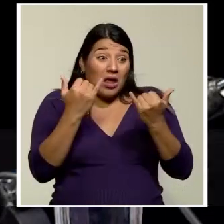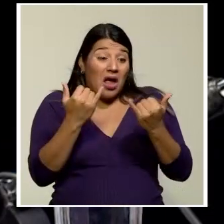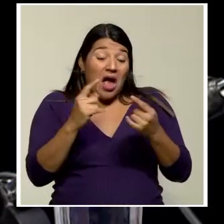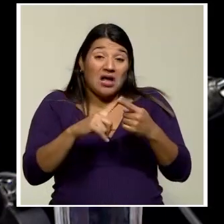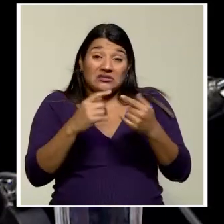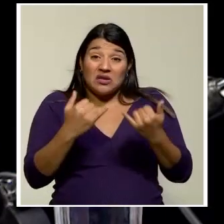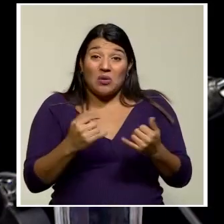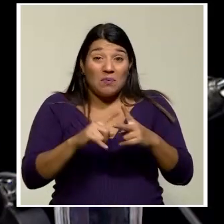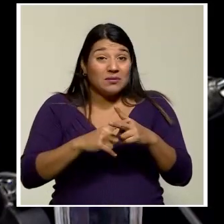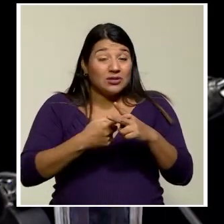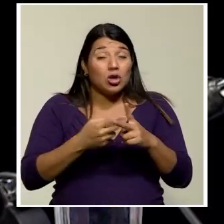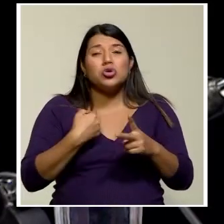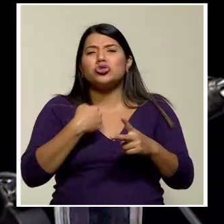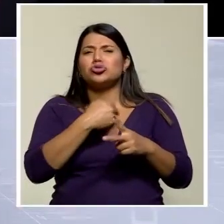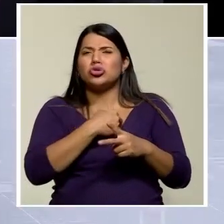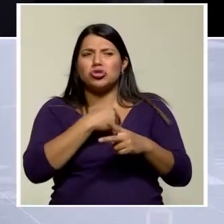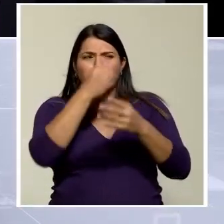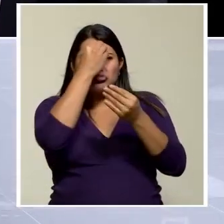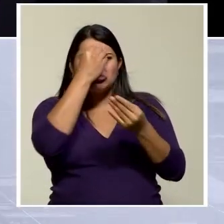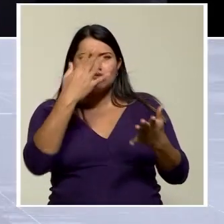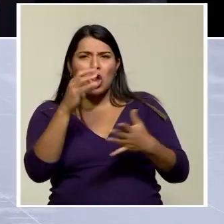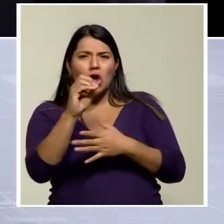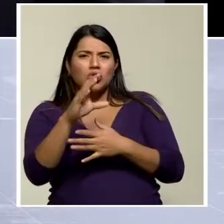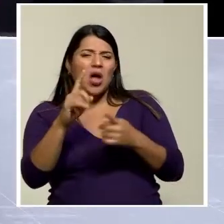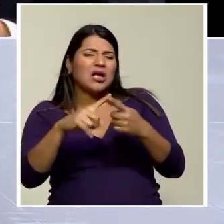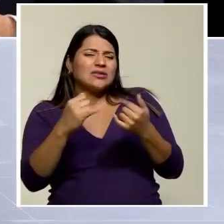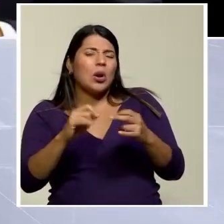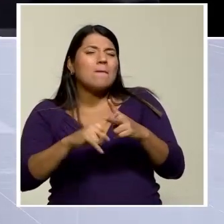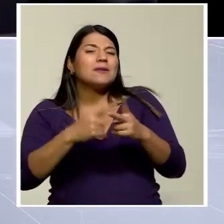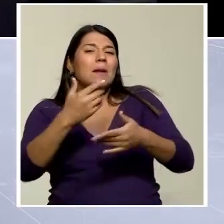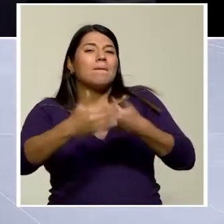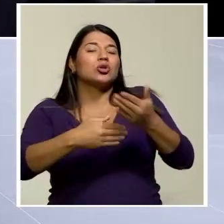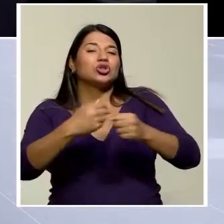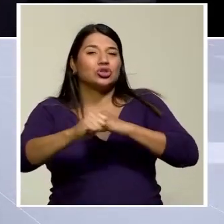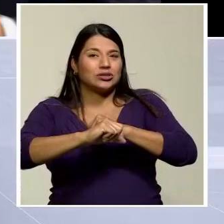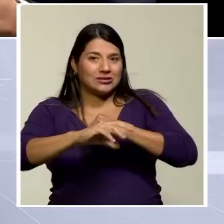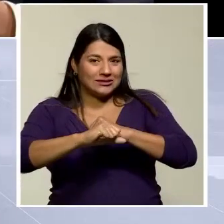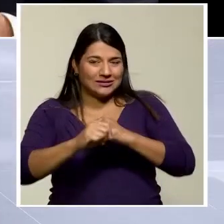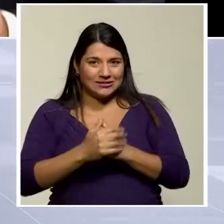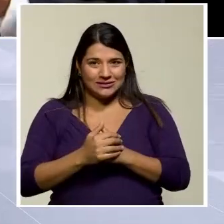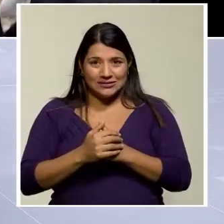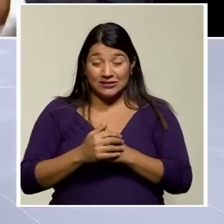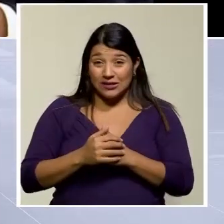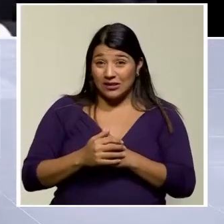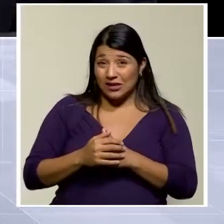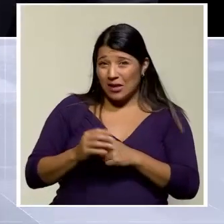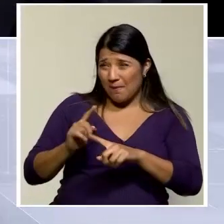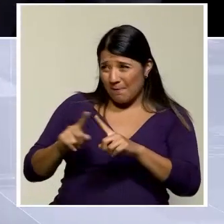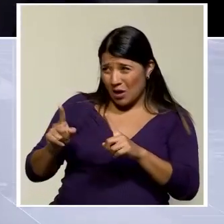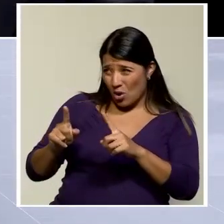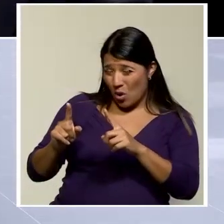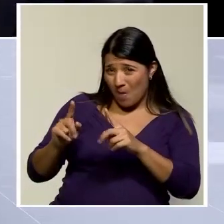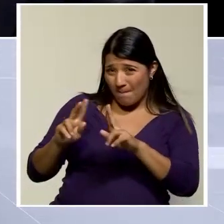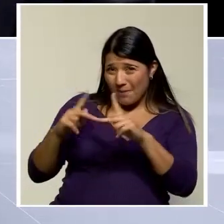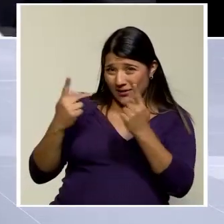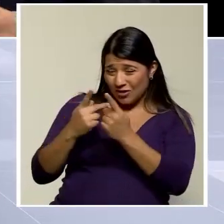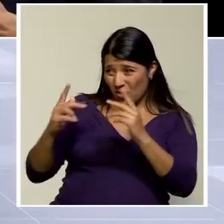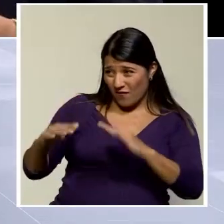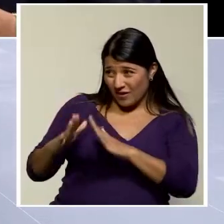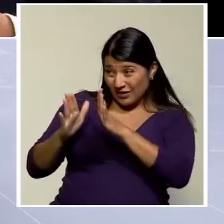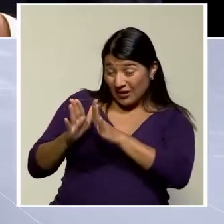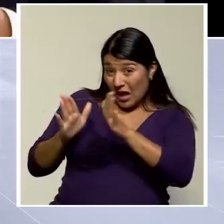que hicimos el anuncio en octubre. Pero ¿hay reemplazo en el Frente Amplio para José María